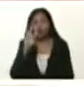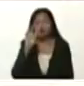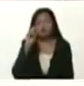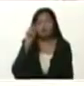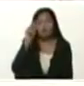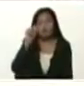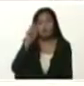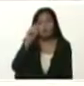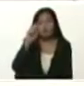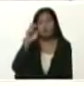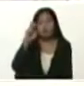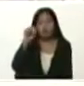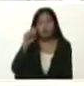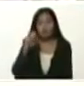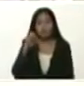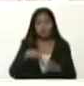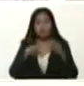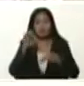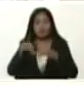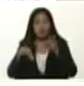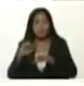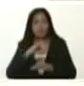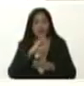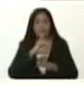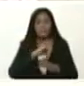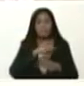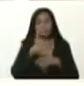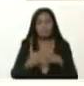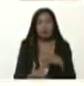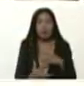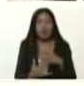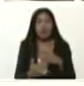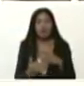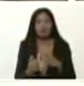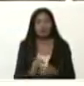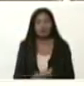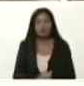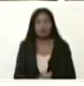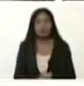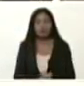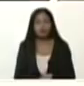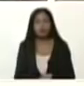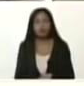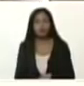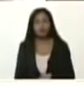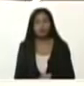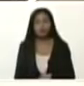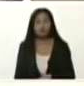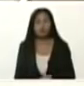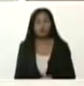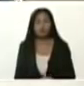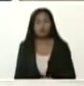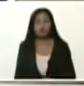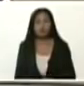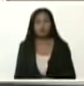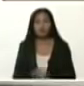de siembra ciclo norte-verano. Con ese monto,